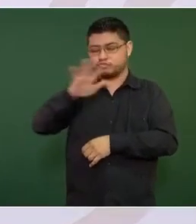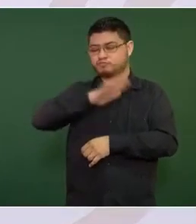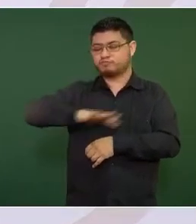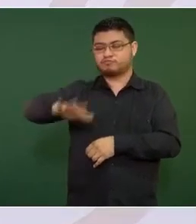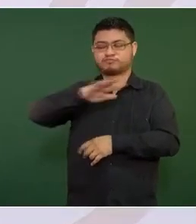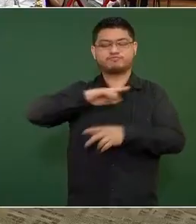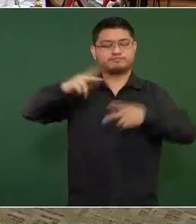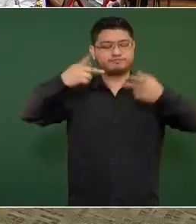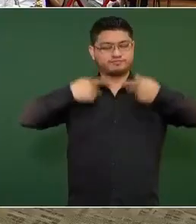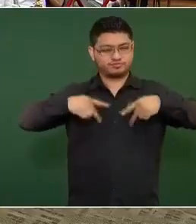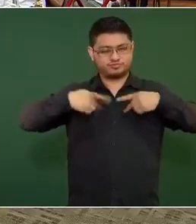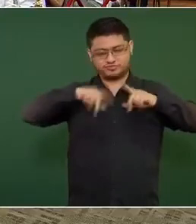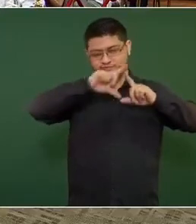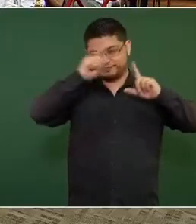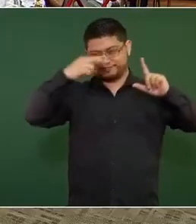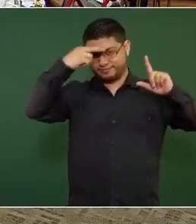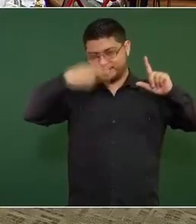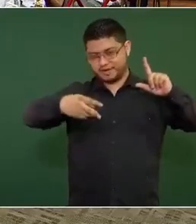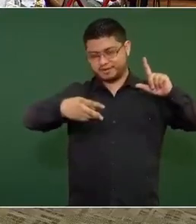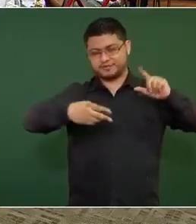mexicanos.